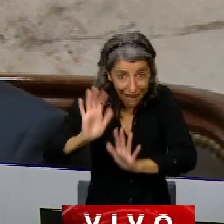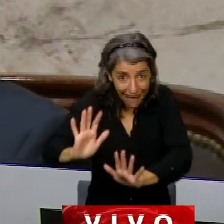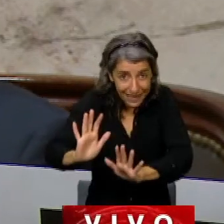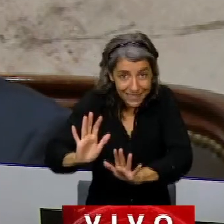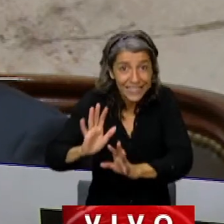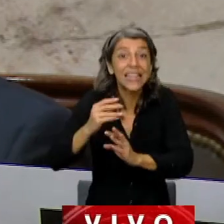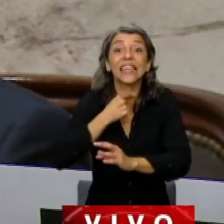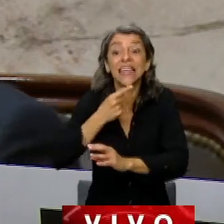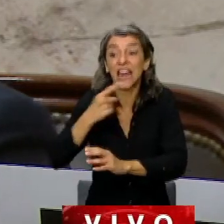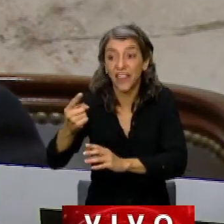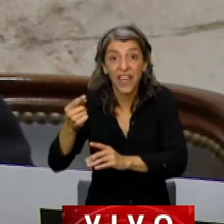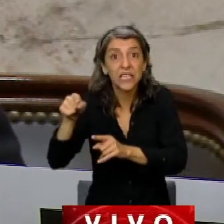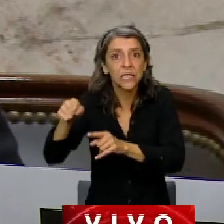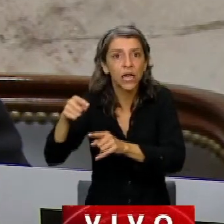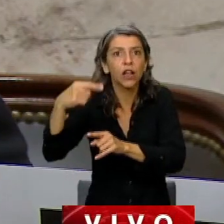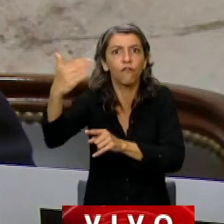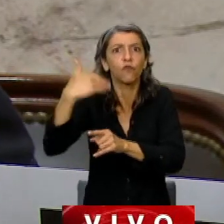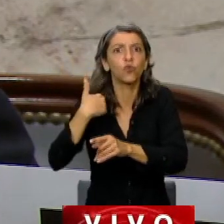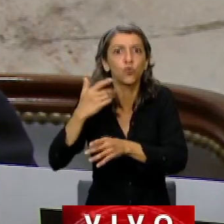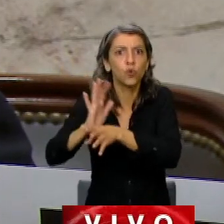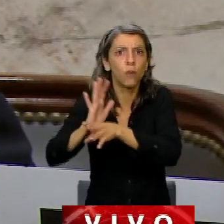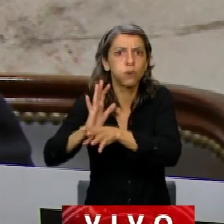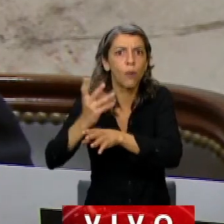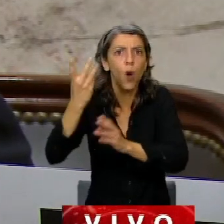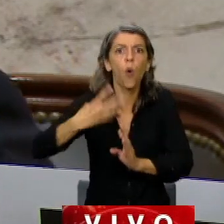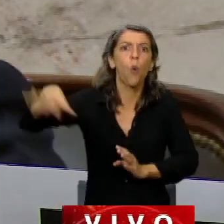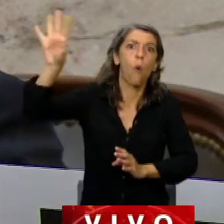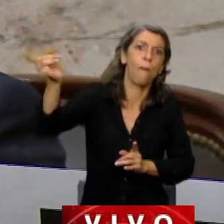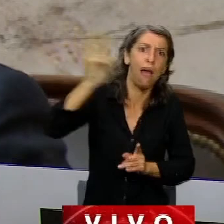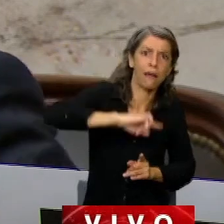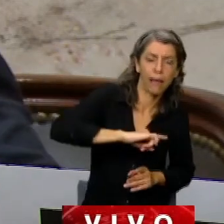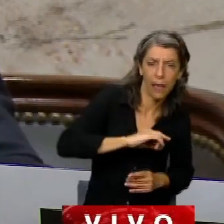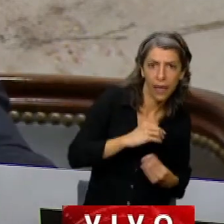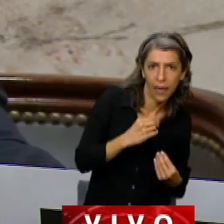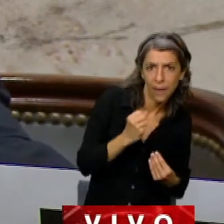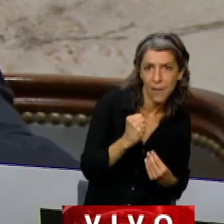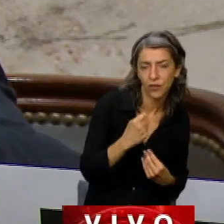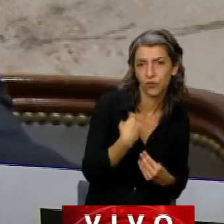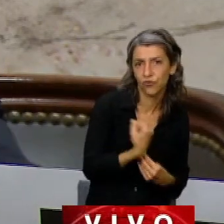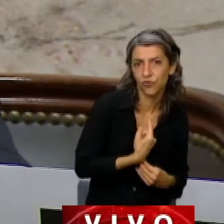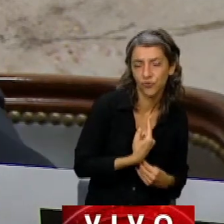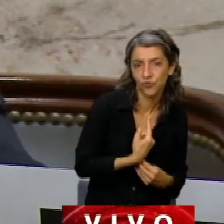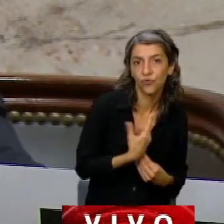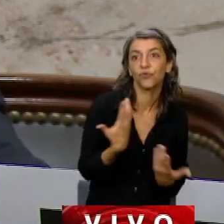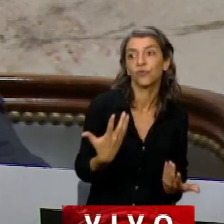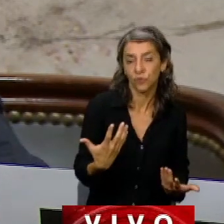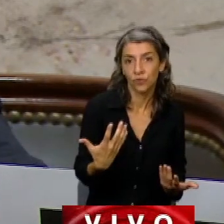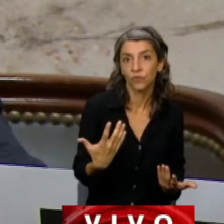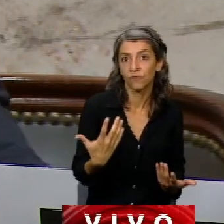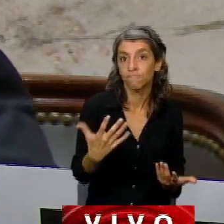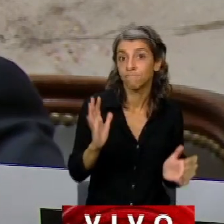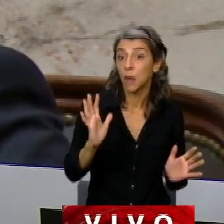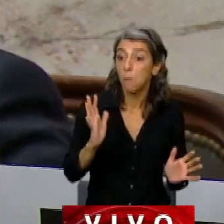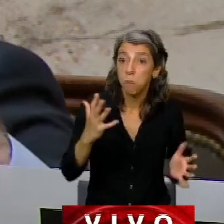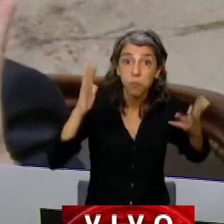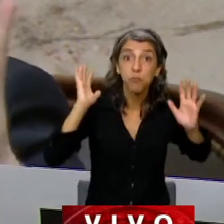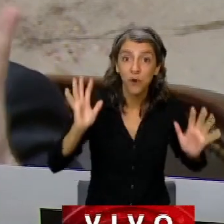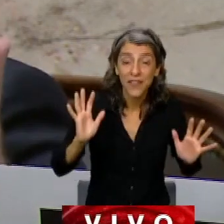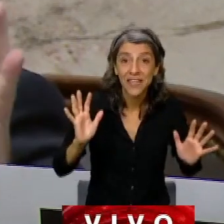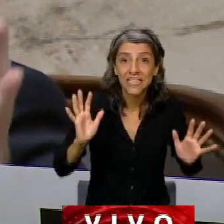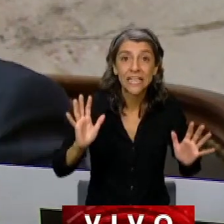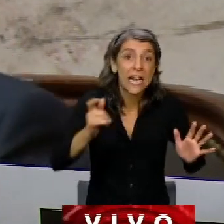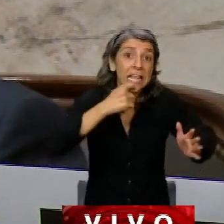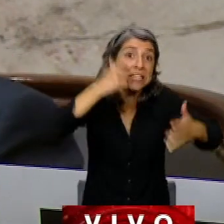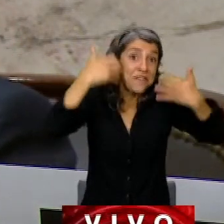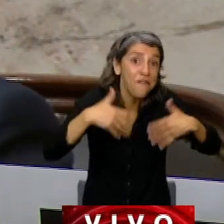LELIC van a ser 4 veces la base monetaria. Es decir, que lo más probable es que aún con